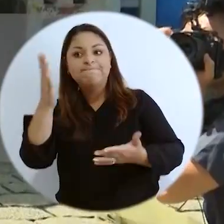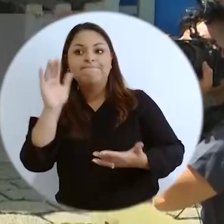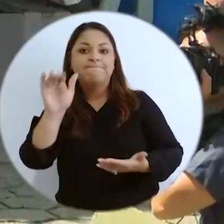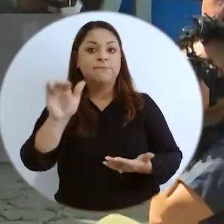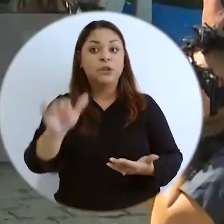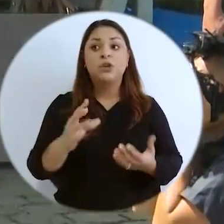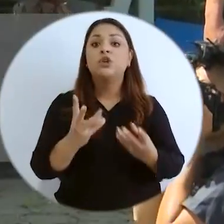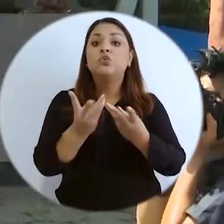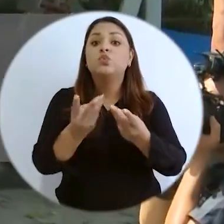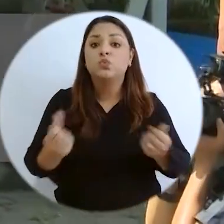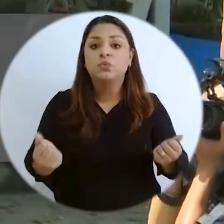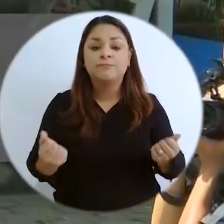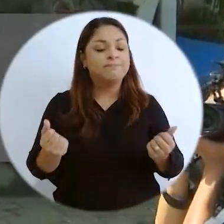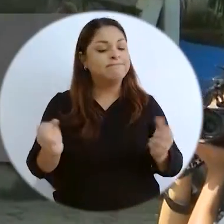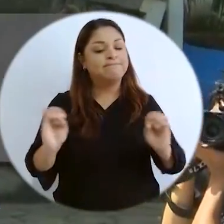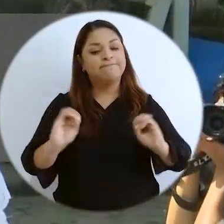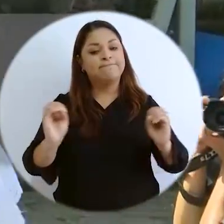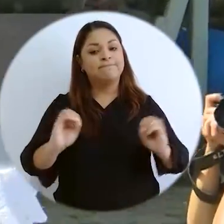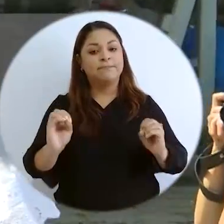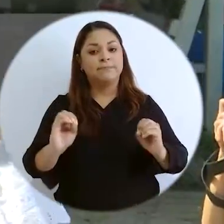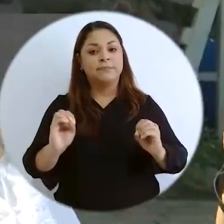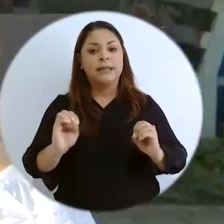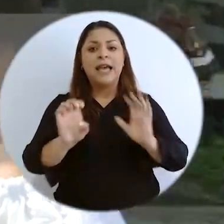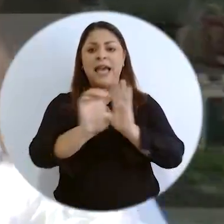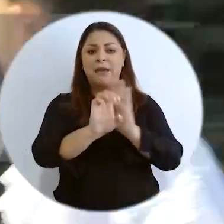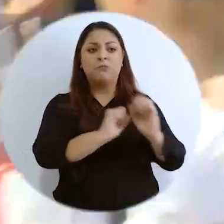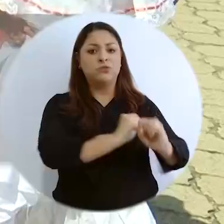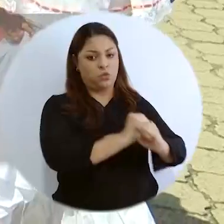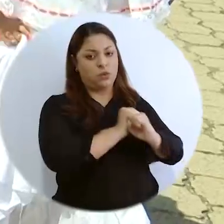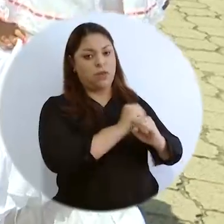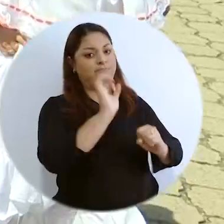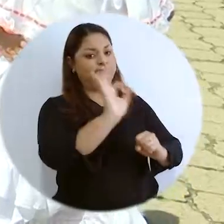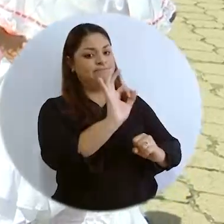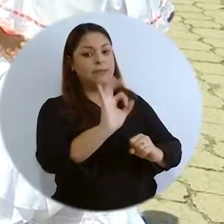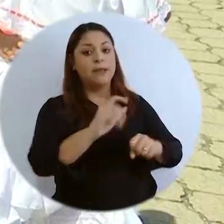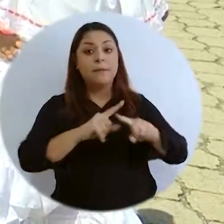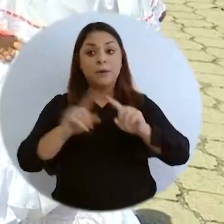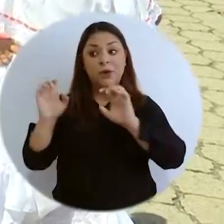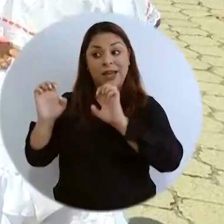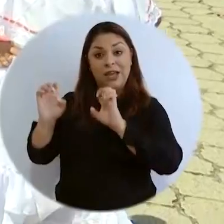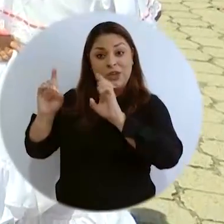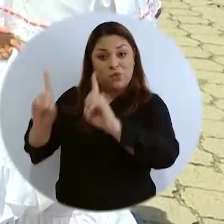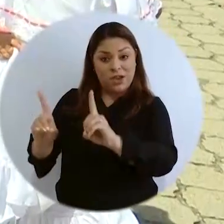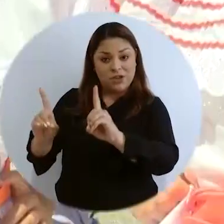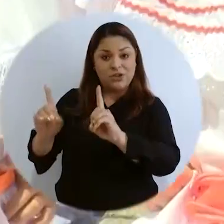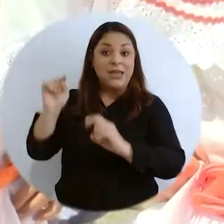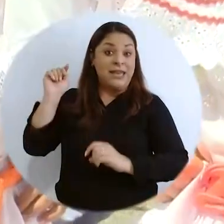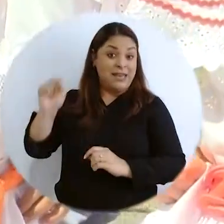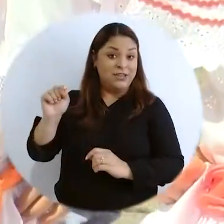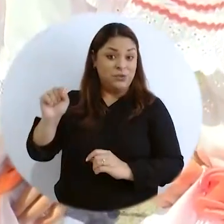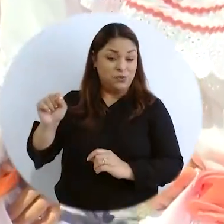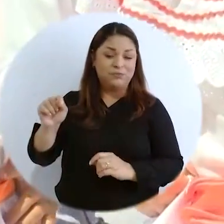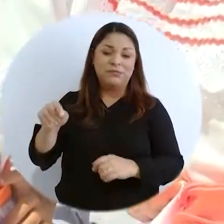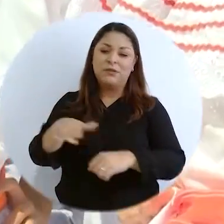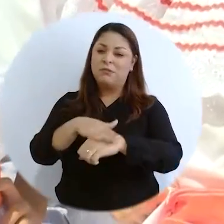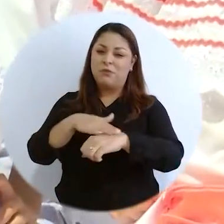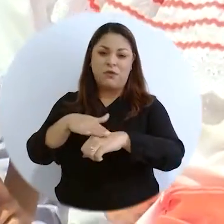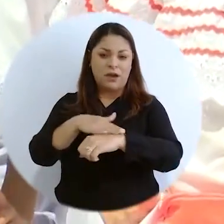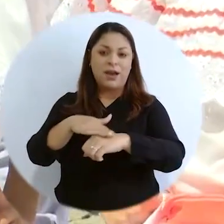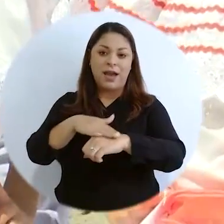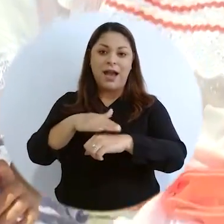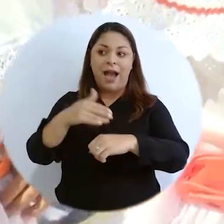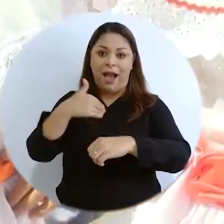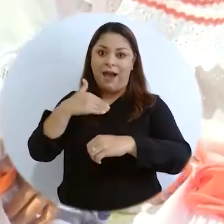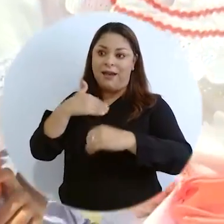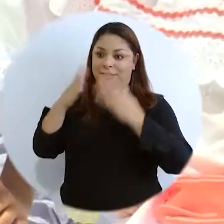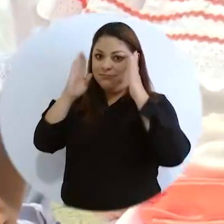que haya una propuesta de resolución. Ya hablamos de seguridad, pero por ejemplo en el tema de educación, que a mí no me gustaría